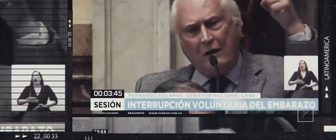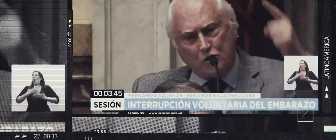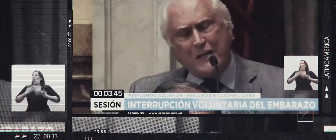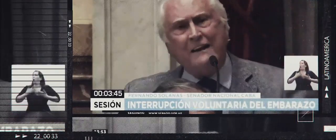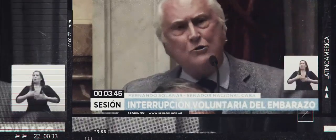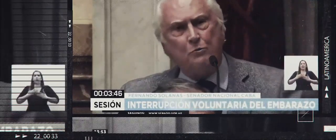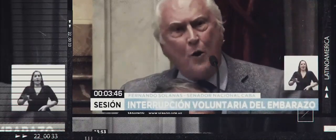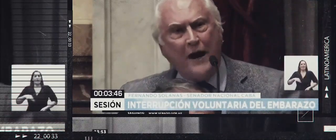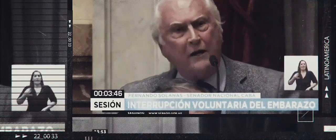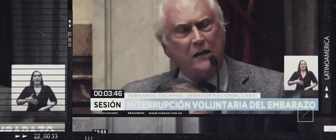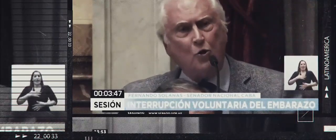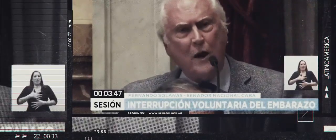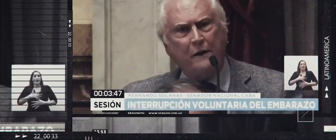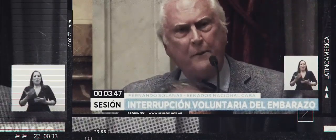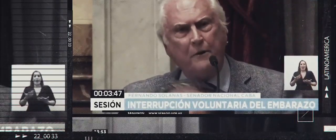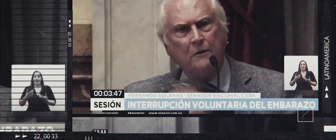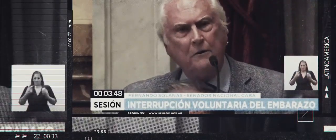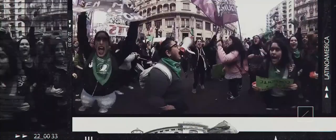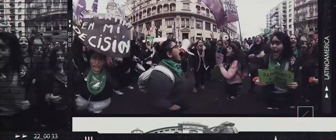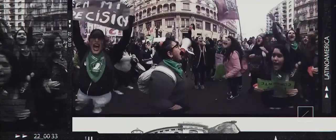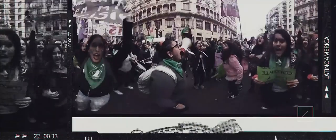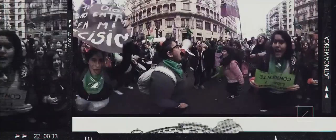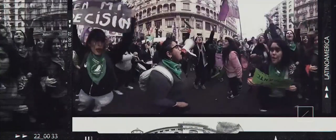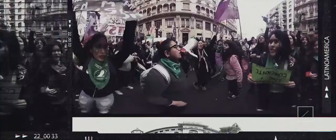vida y a gozar de su cuerpo?